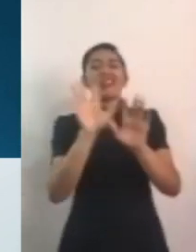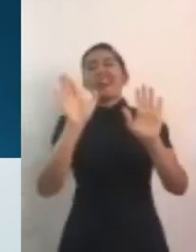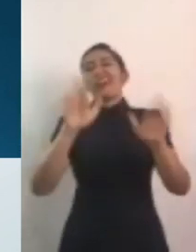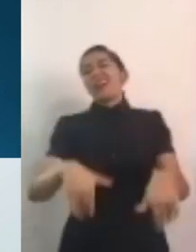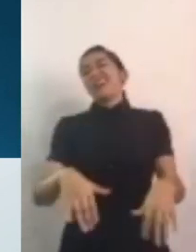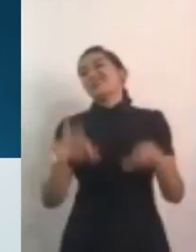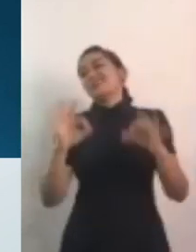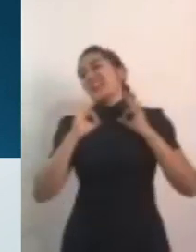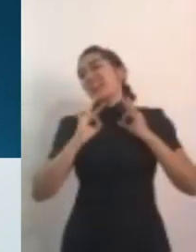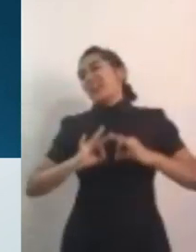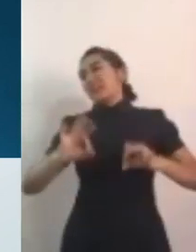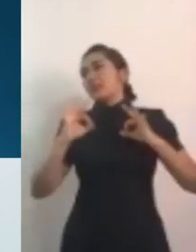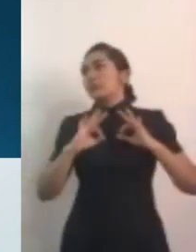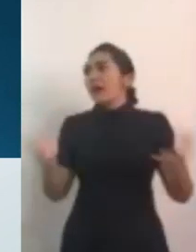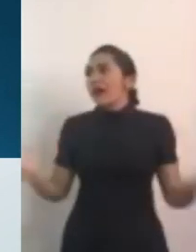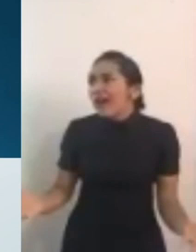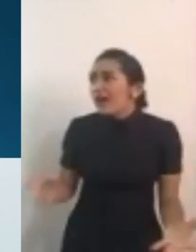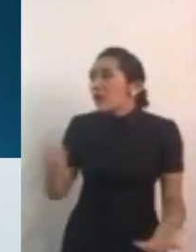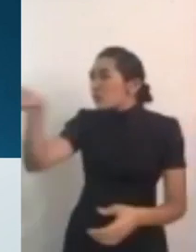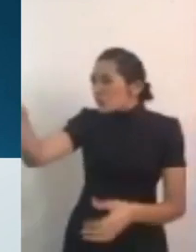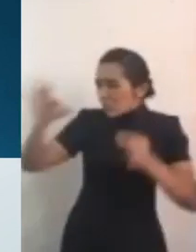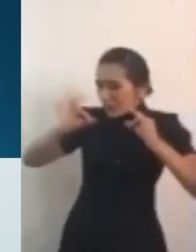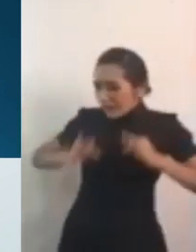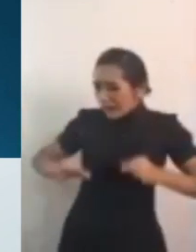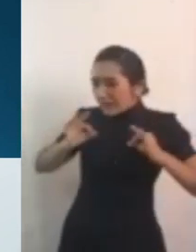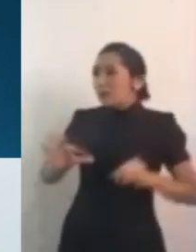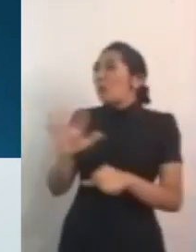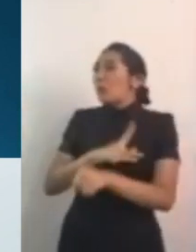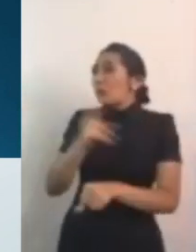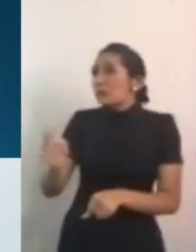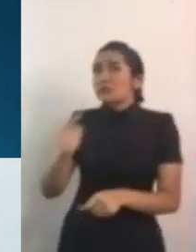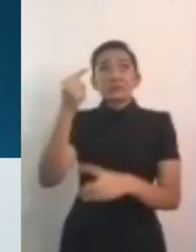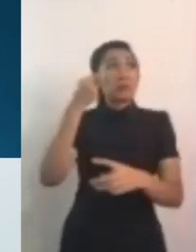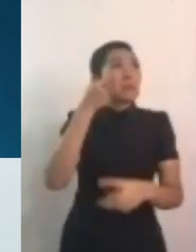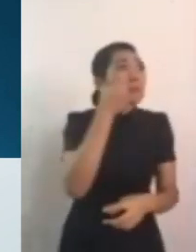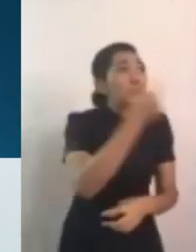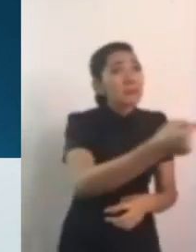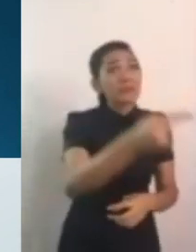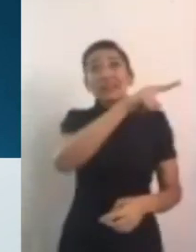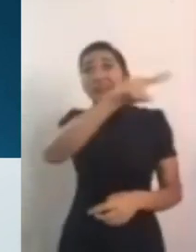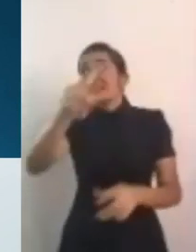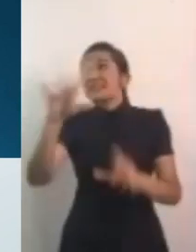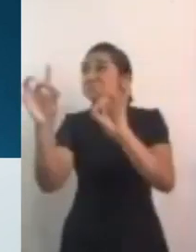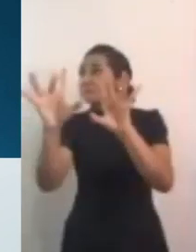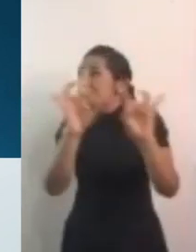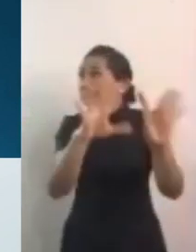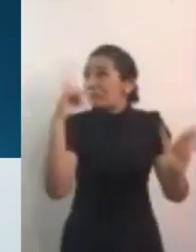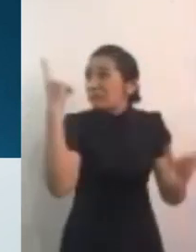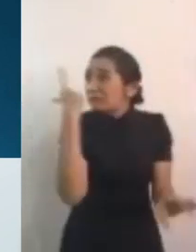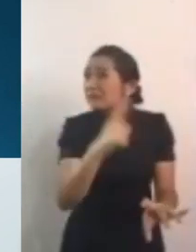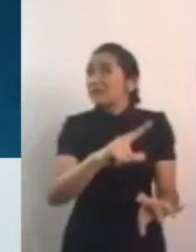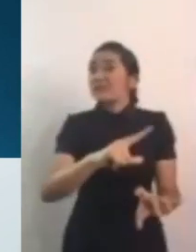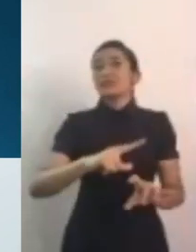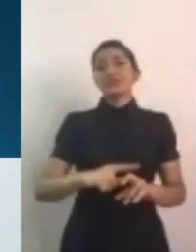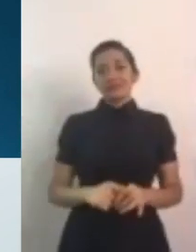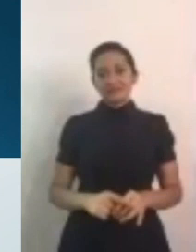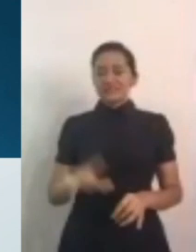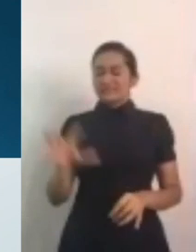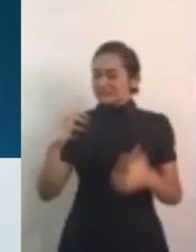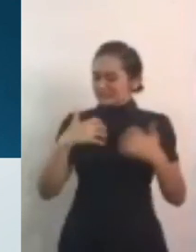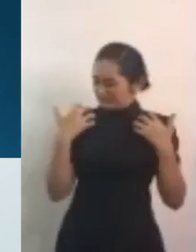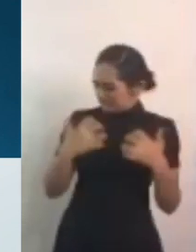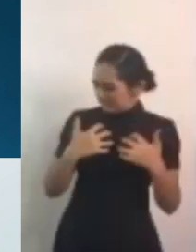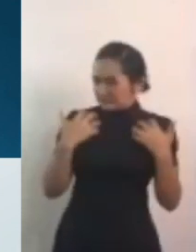estar tan tranquilo si las cosas están tan mal? Y esto muchas veces lleva a dificultades interpersonales en